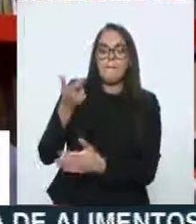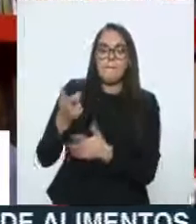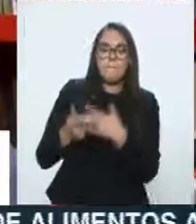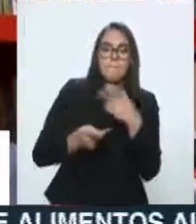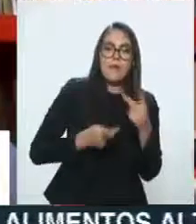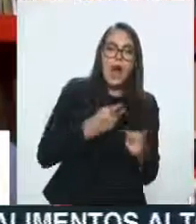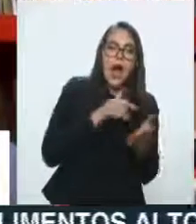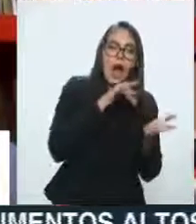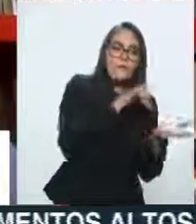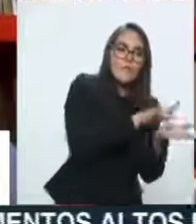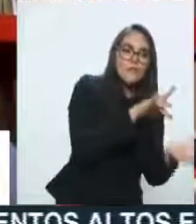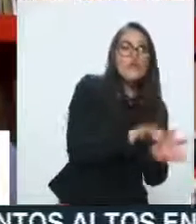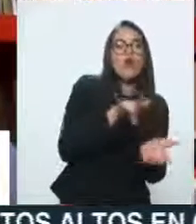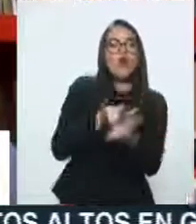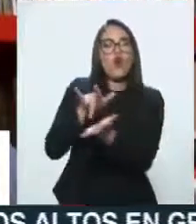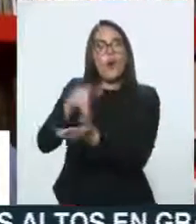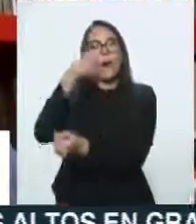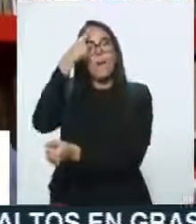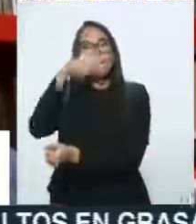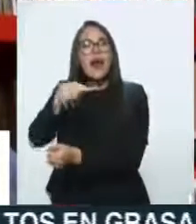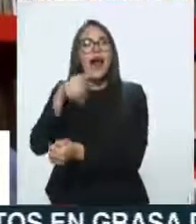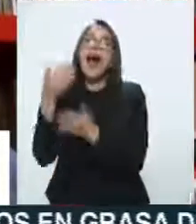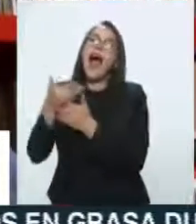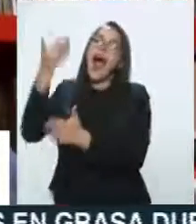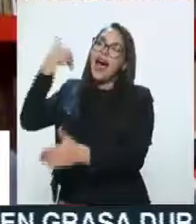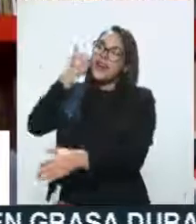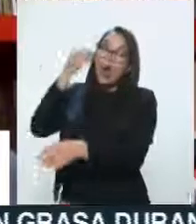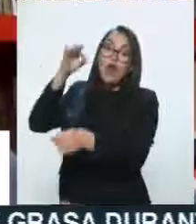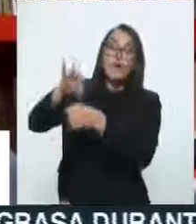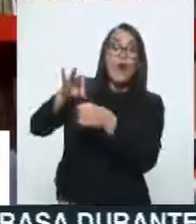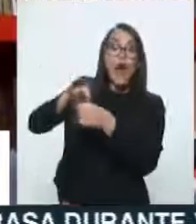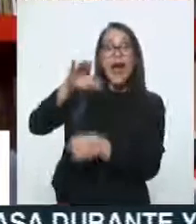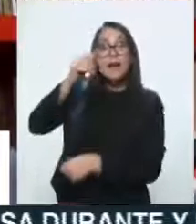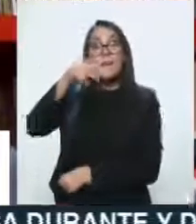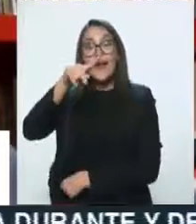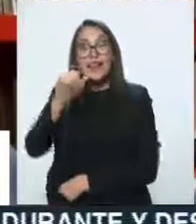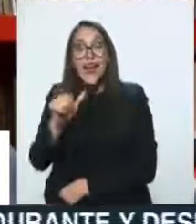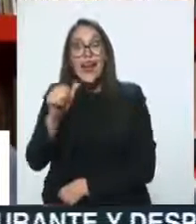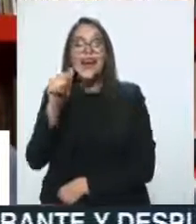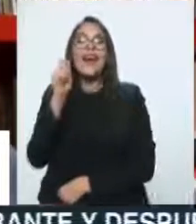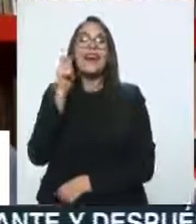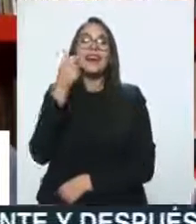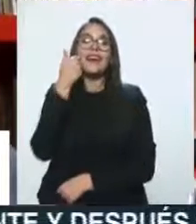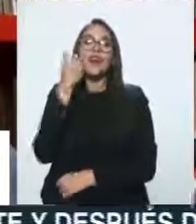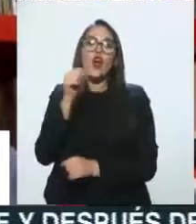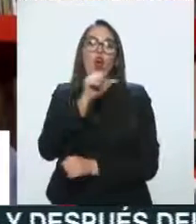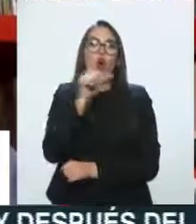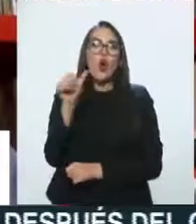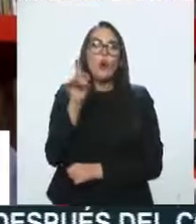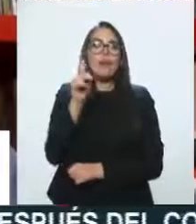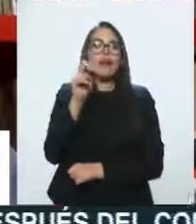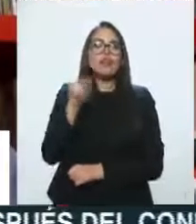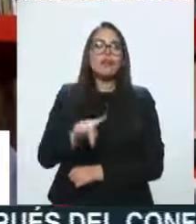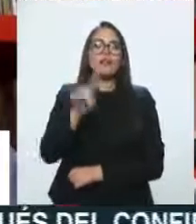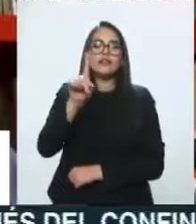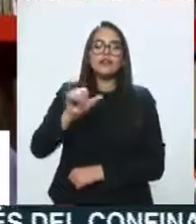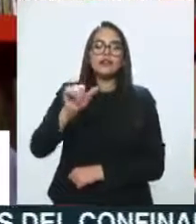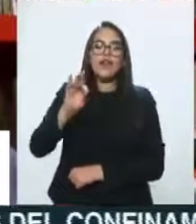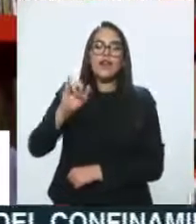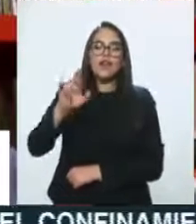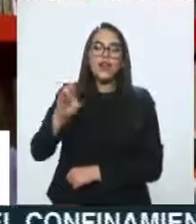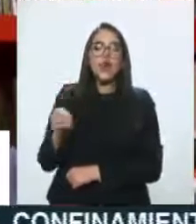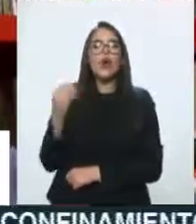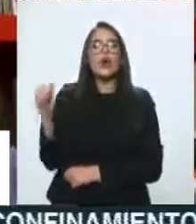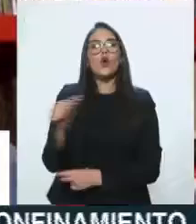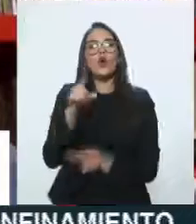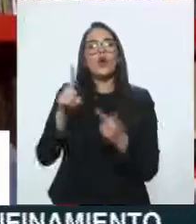de la campaña, y de ahí también la investigación sobre Operación Zafiro y sobre la estafa maestra, que finalmente lo